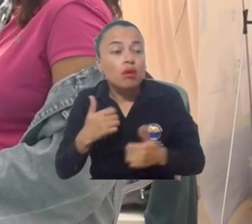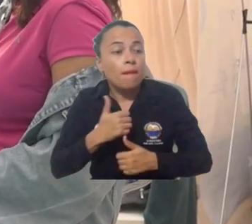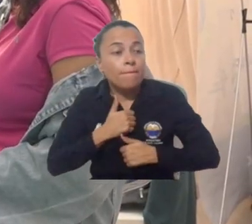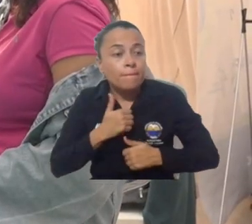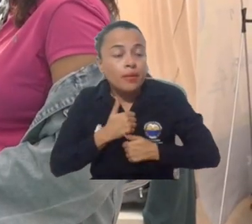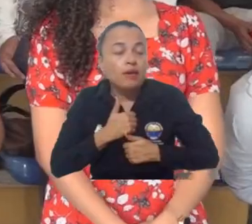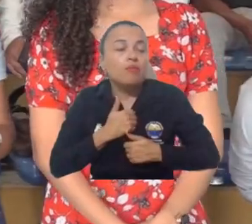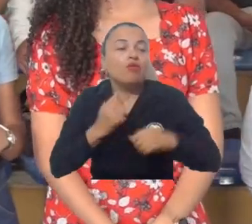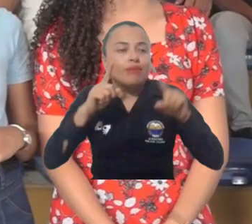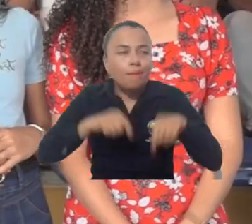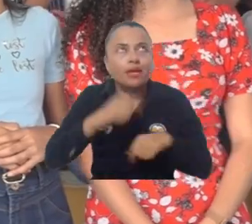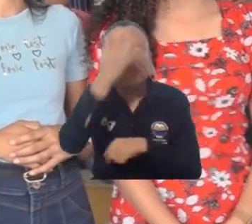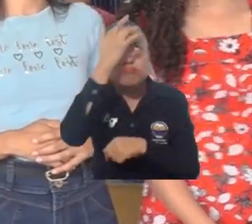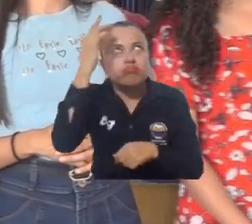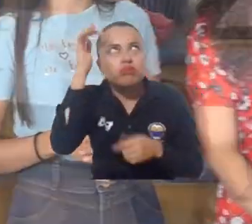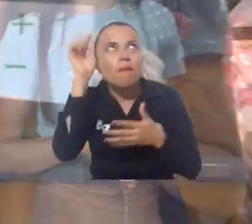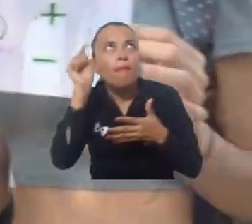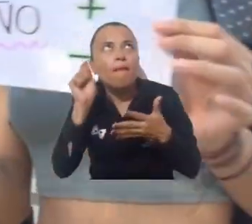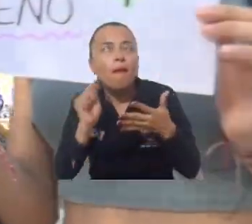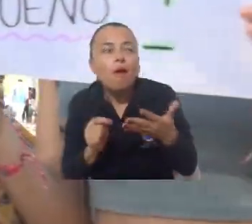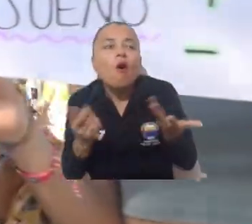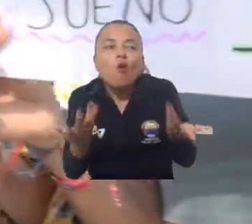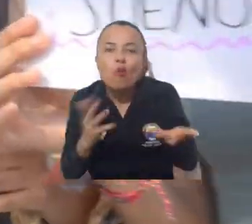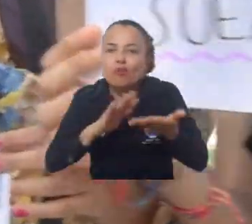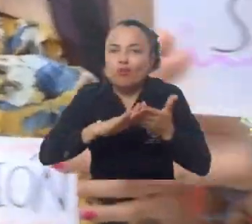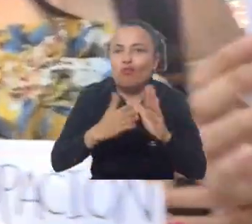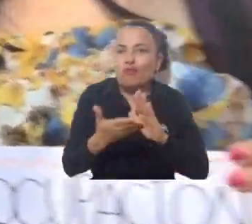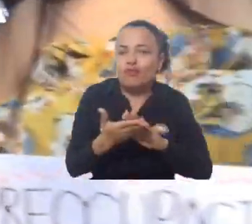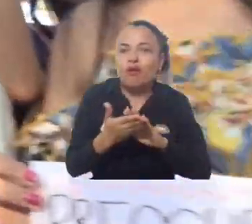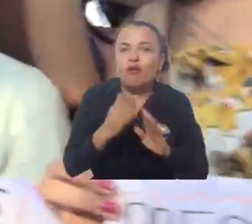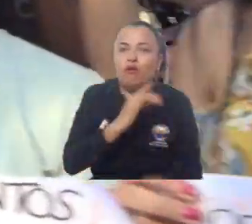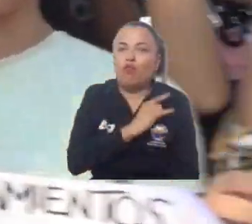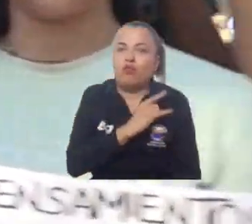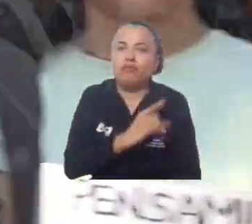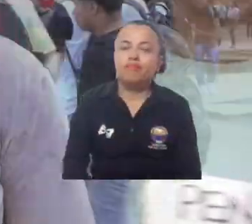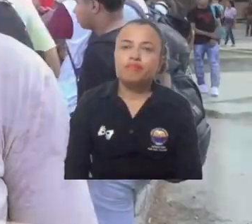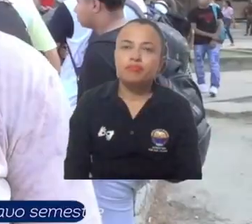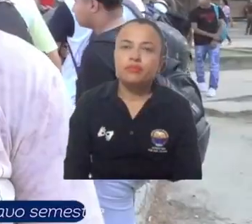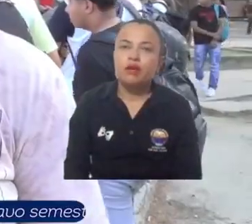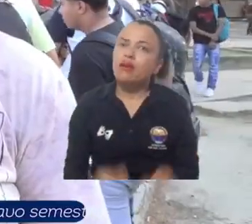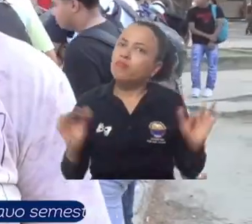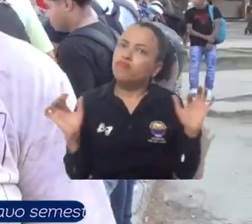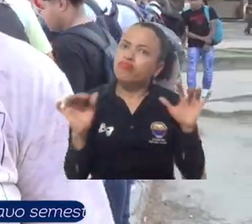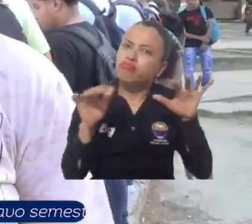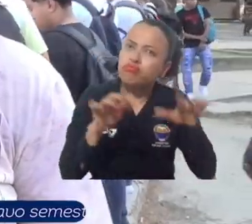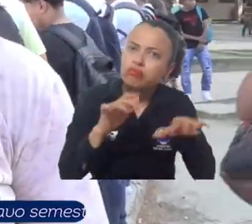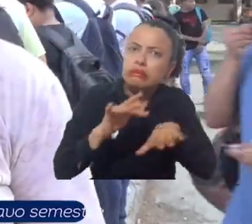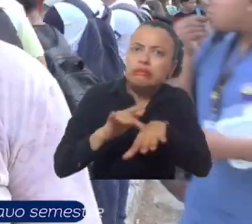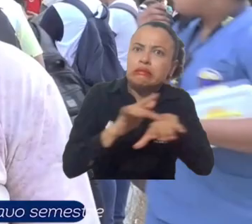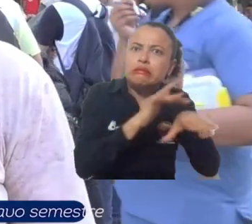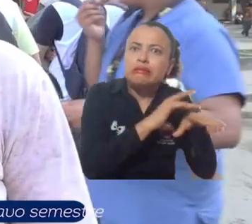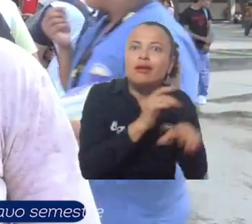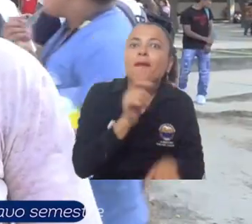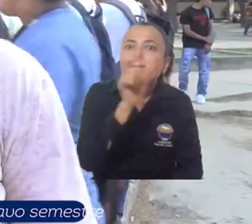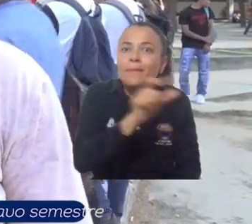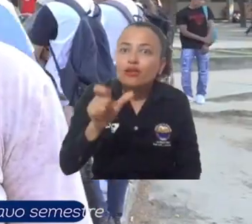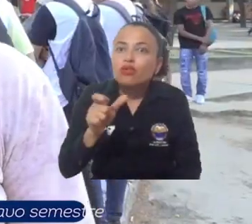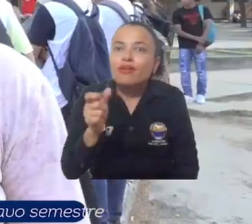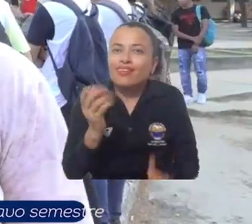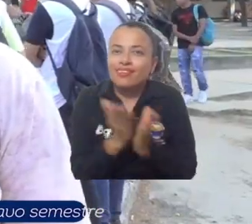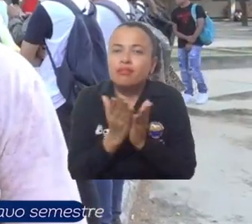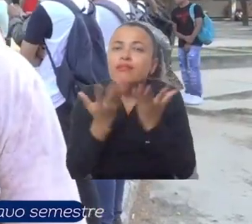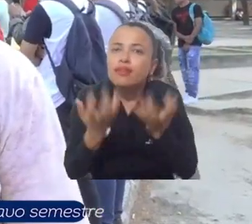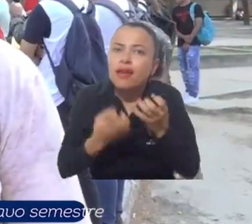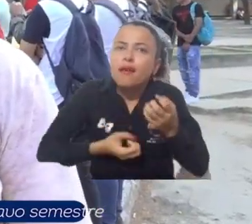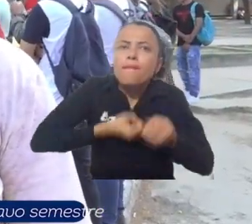protectores de la Salud Mental en la comunidad Universitaria son eventos suelen ser muy motivante para los estudiantes que tienen ánimos